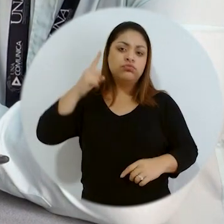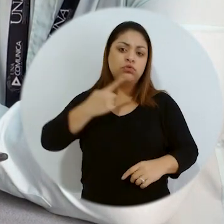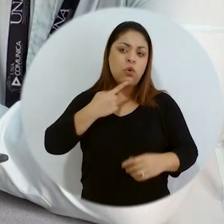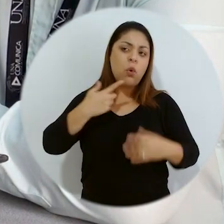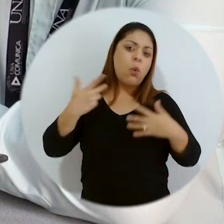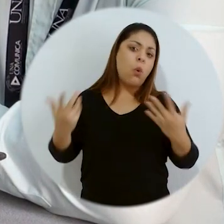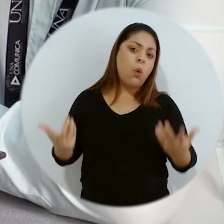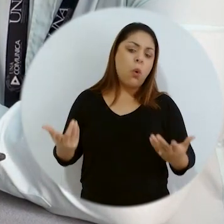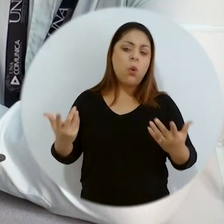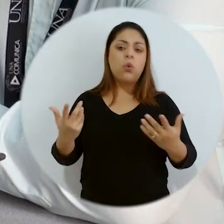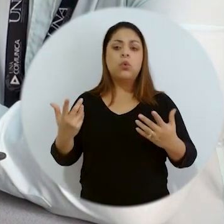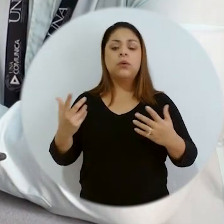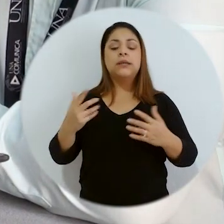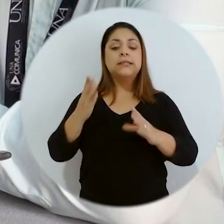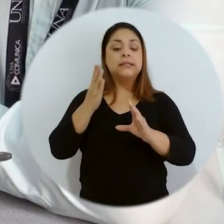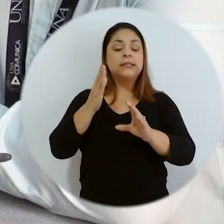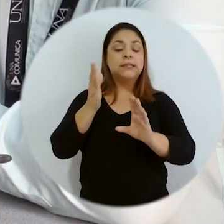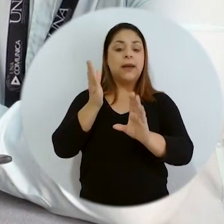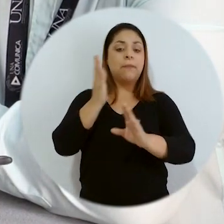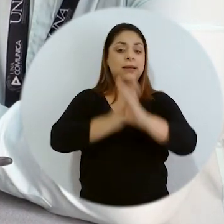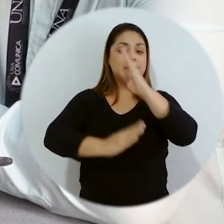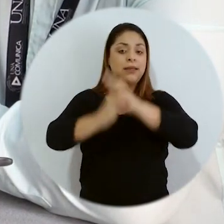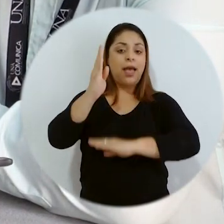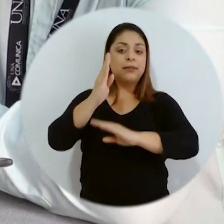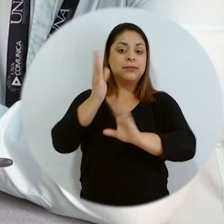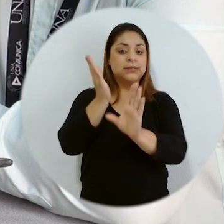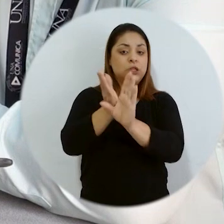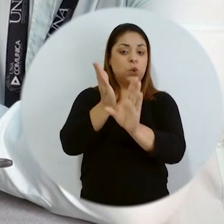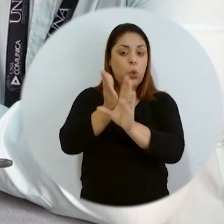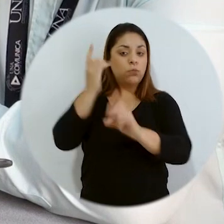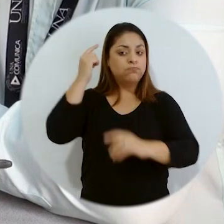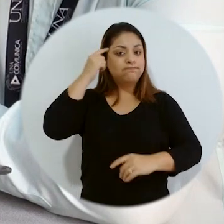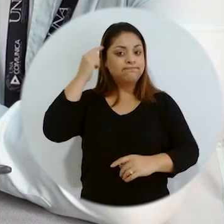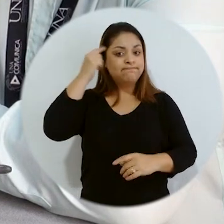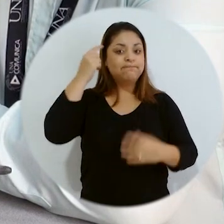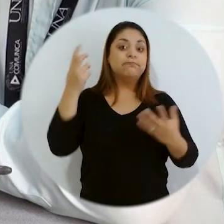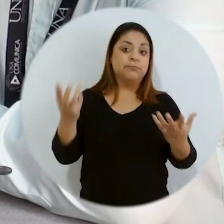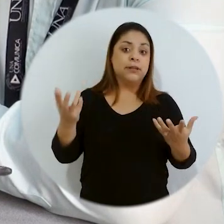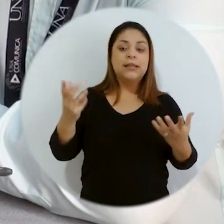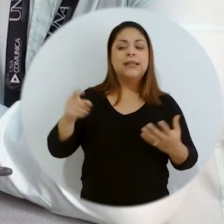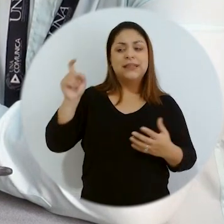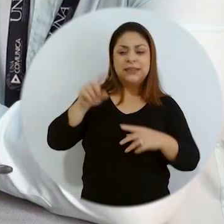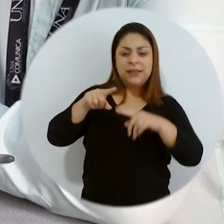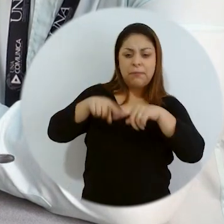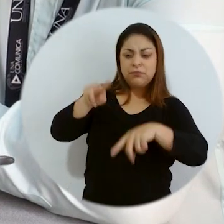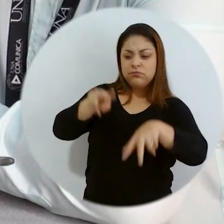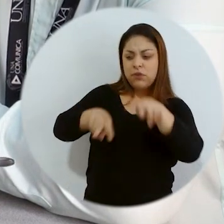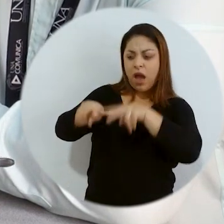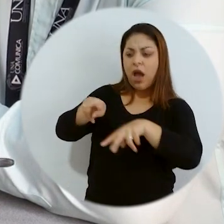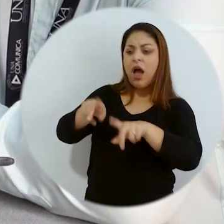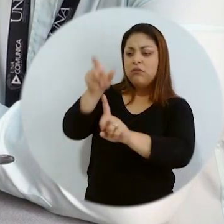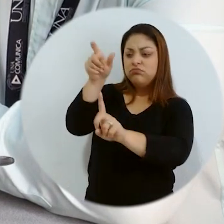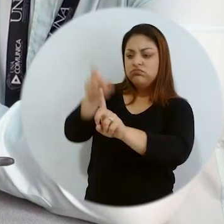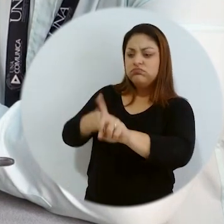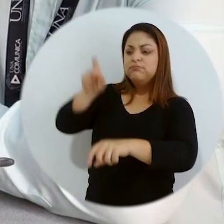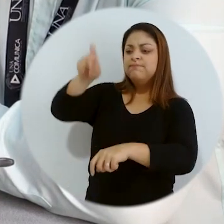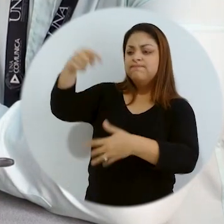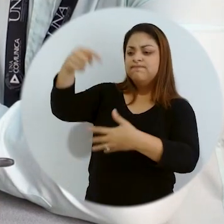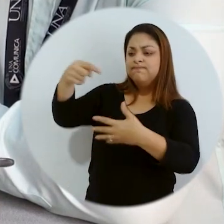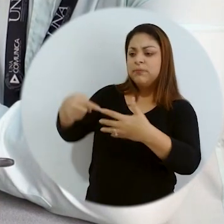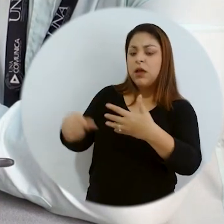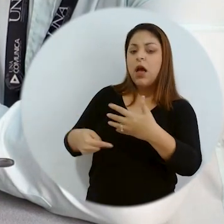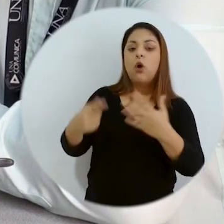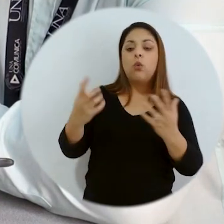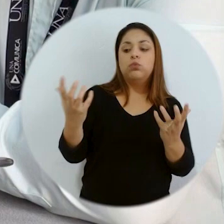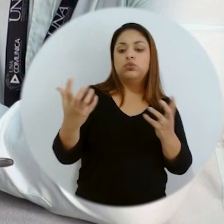discapacidad auditiva o es una discapacidad en el ámbito psicosocial, ¿verdad? Todo eso pues va a modificar los ajustes o los apoyos educativos que